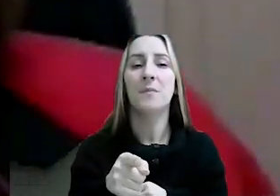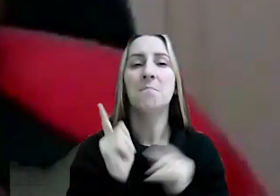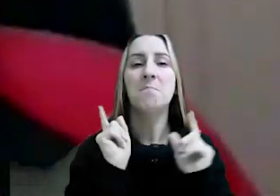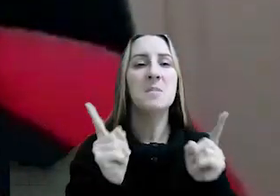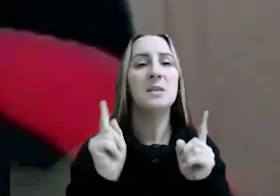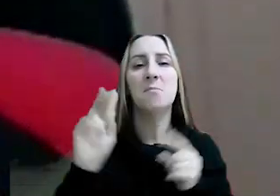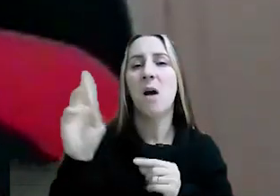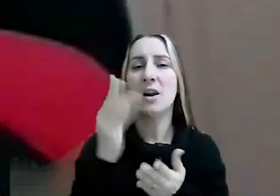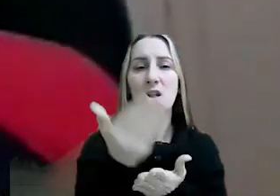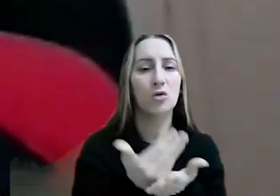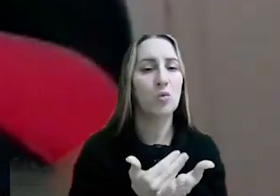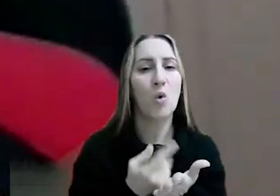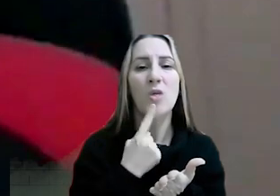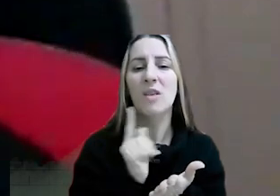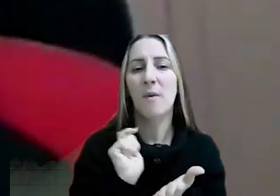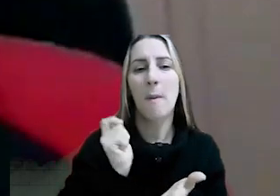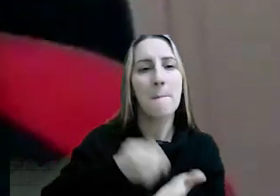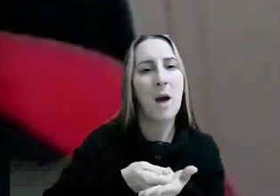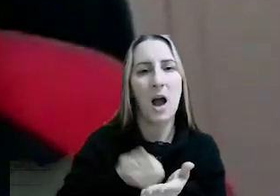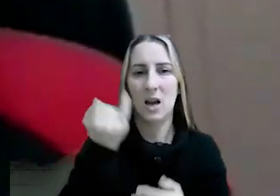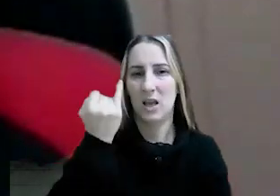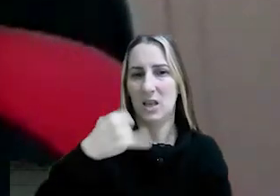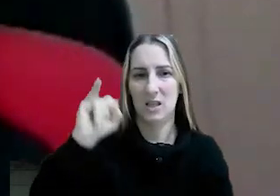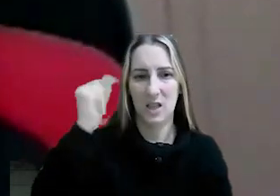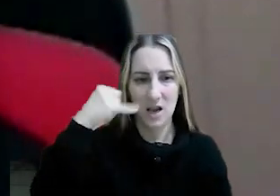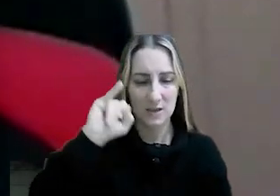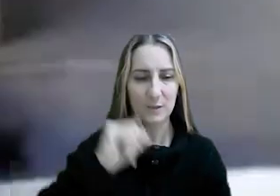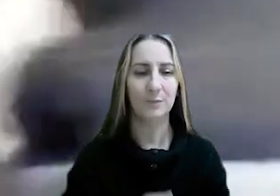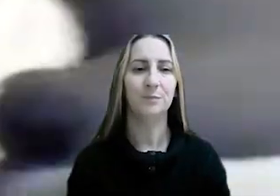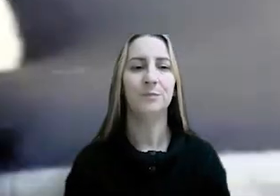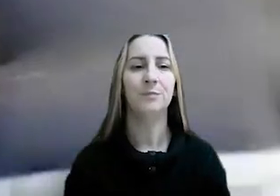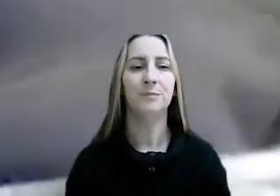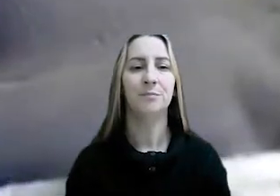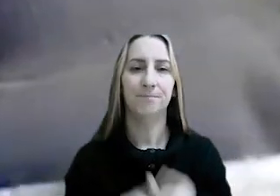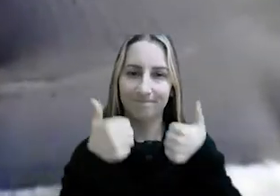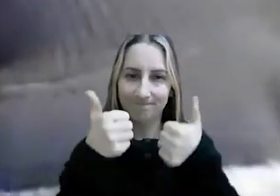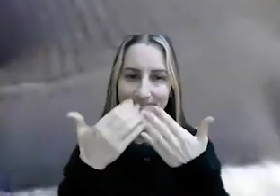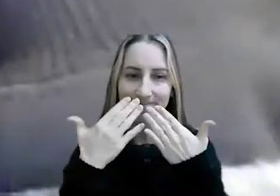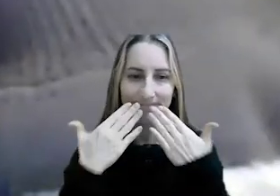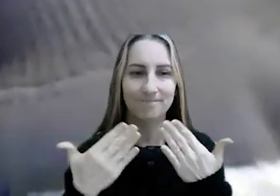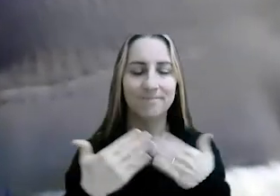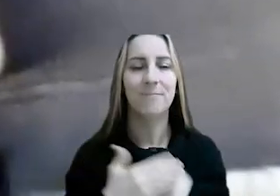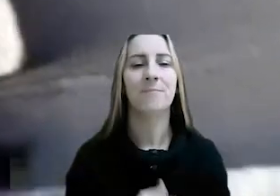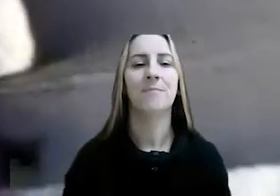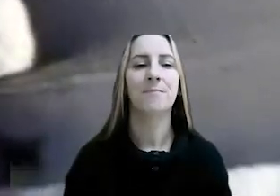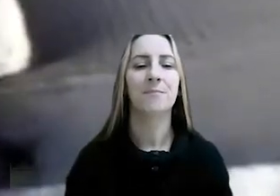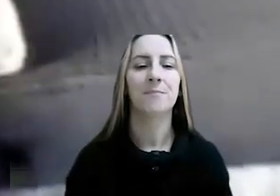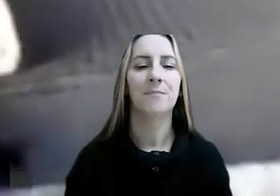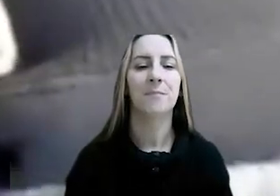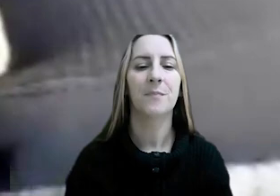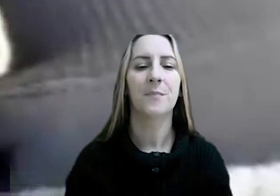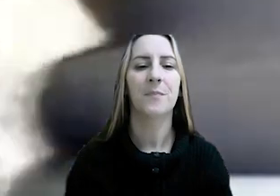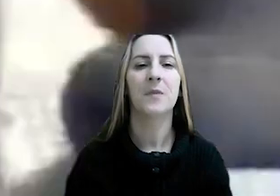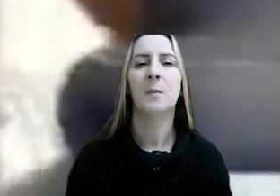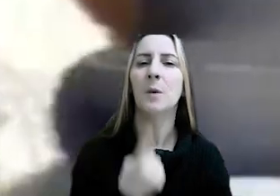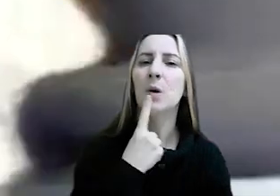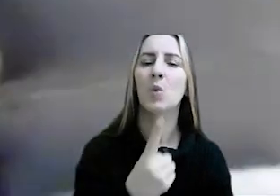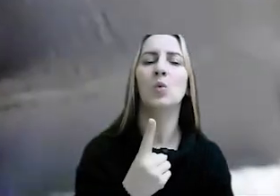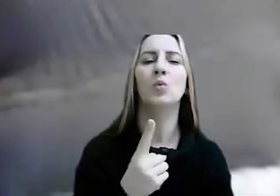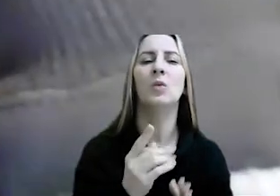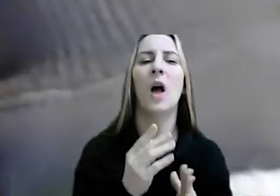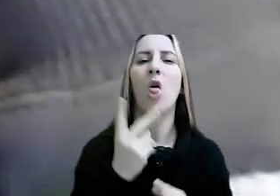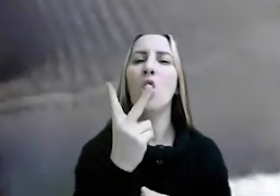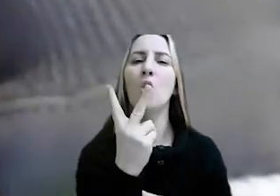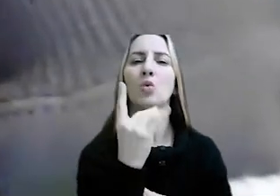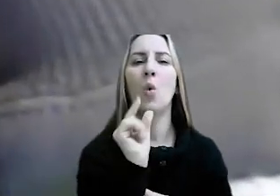resolución dice que tendrías que pagar los intereses. Gracias. Bueno, Fabiola Barta, consulta. ¿La exención de hasta